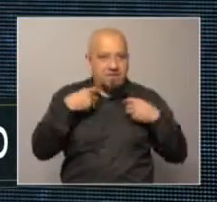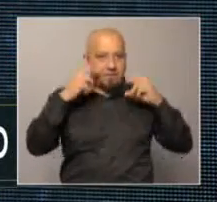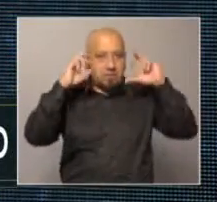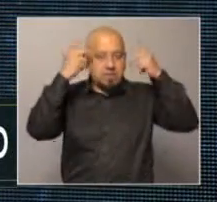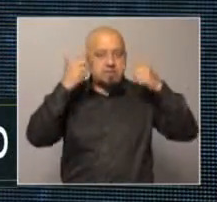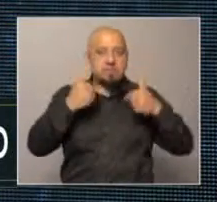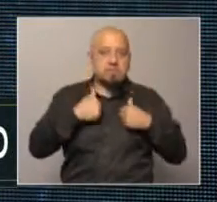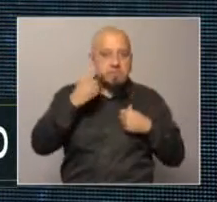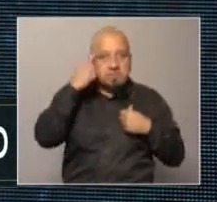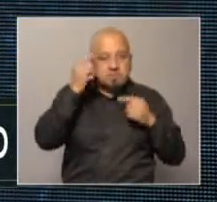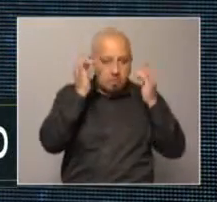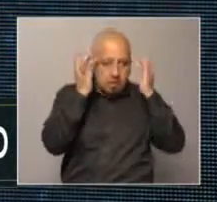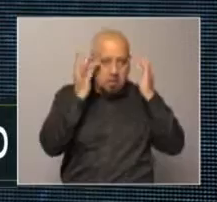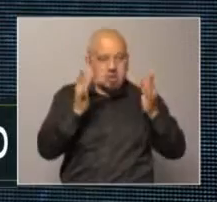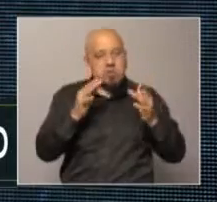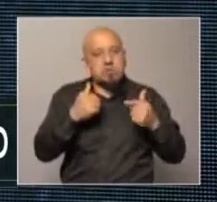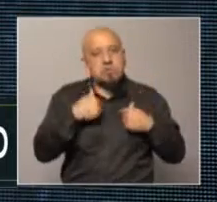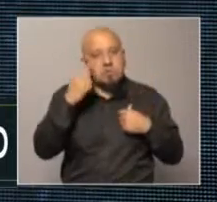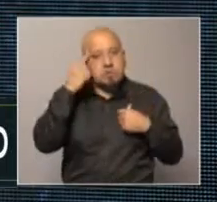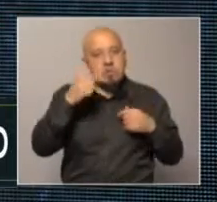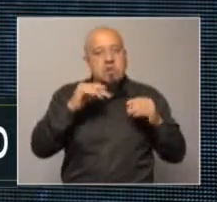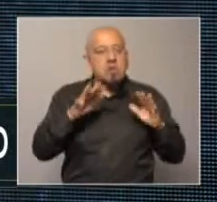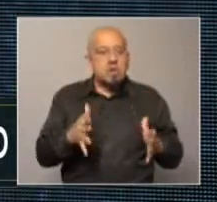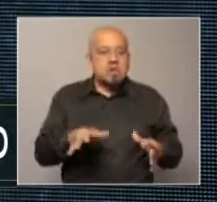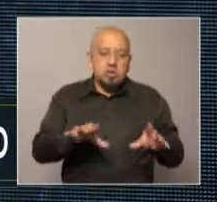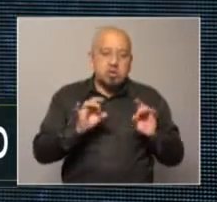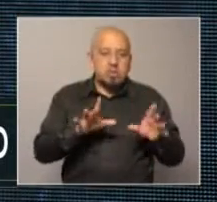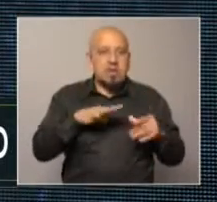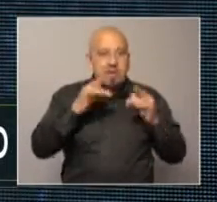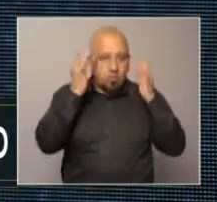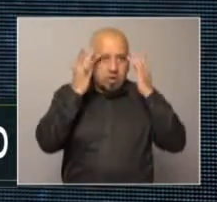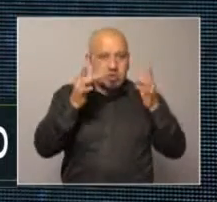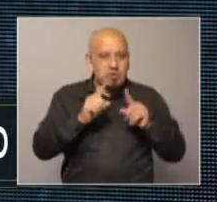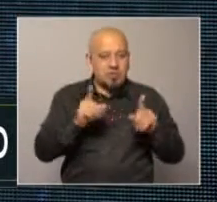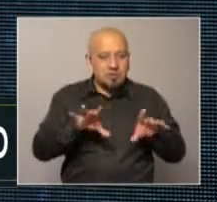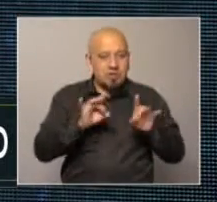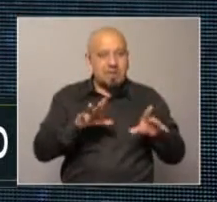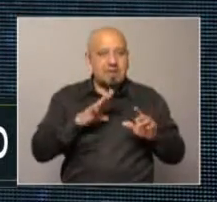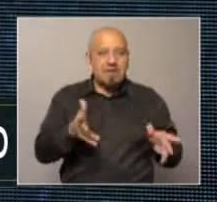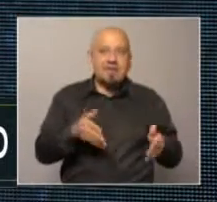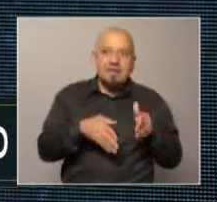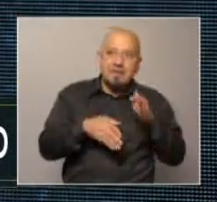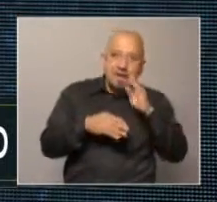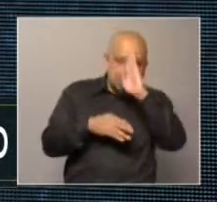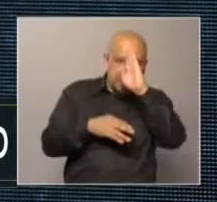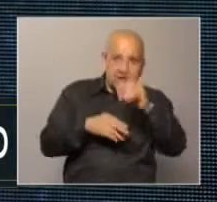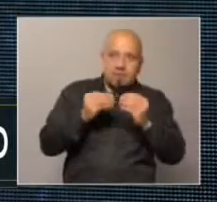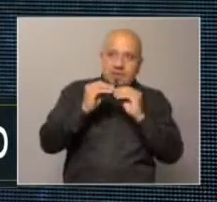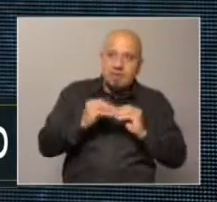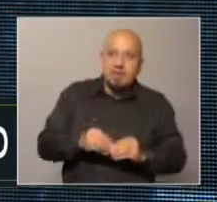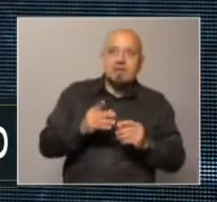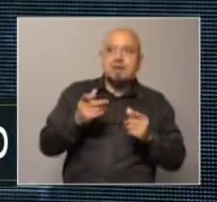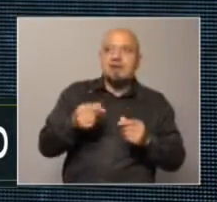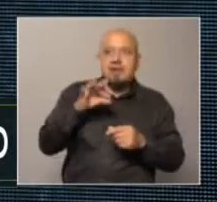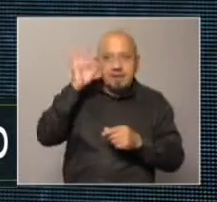de educación en la cual trabajamos, que digamos, la educación no es solamente ir a la escuela, el aula, la educación formal, sino que aprendemos todo el tiempo en